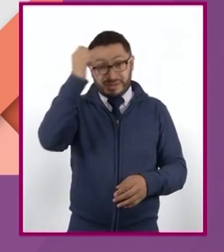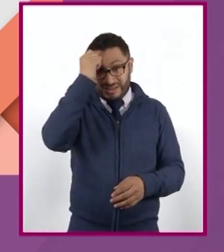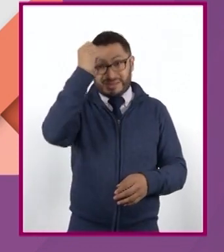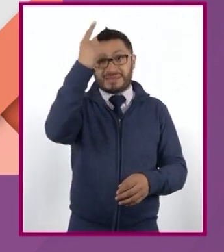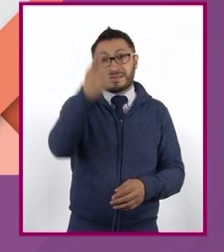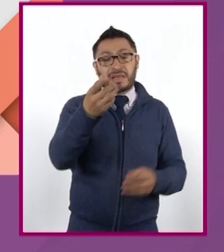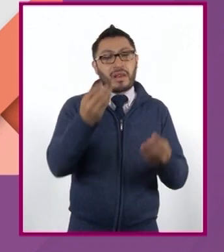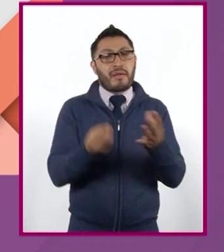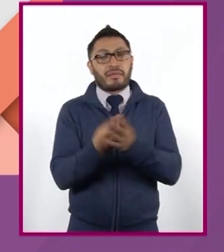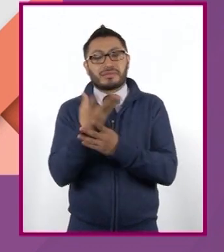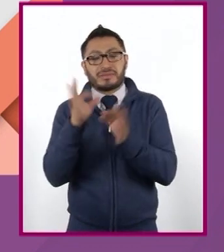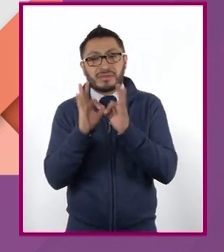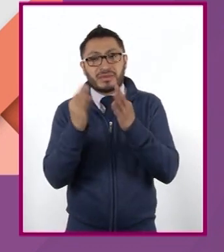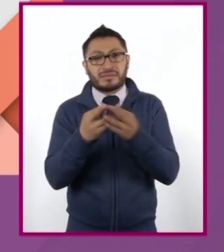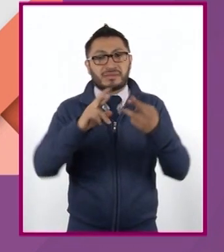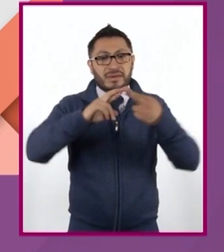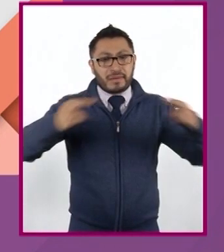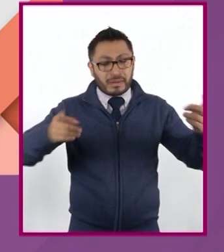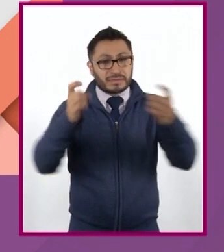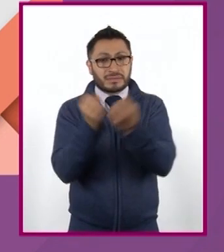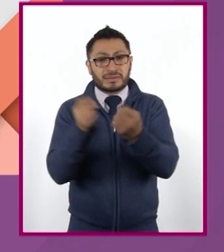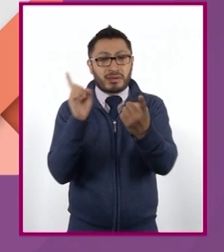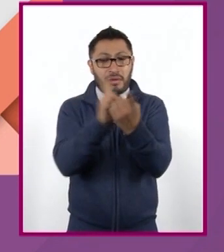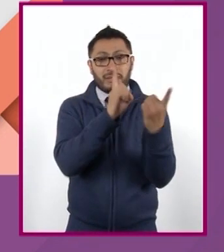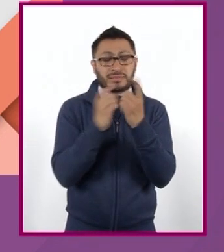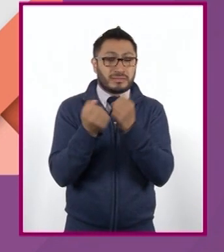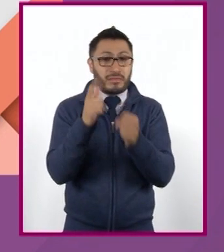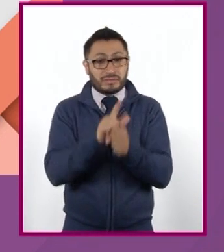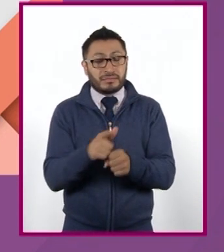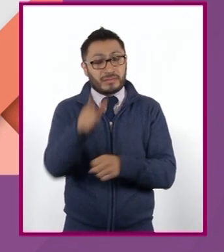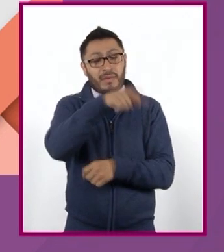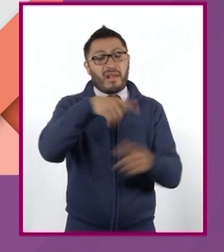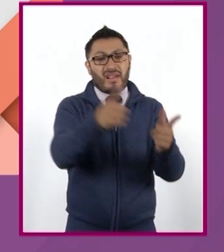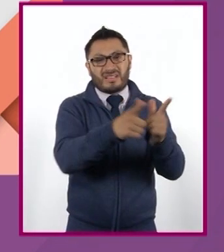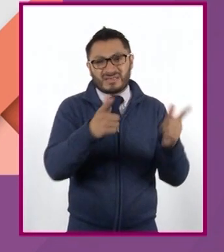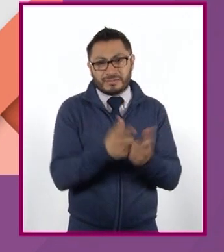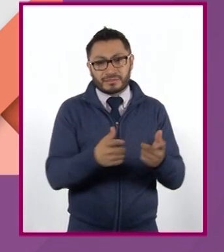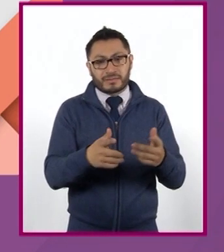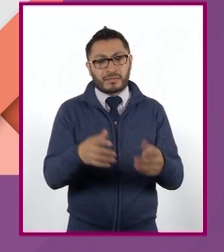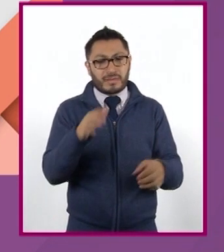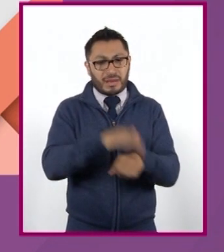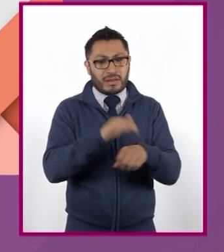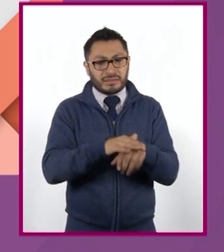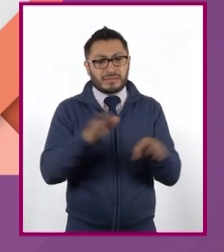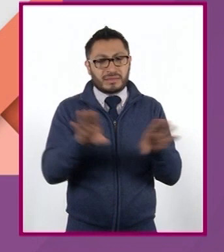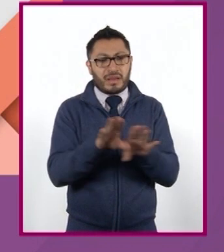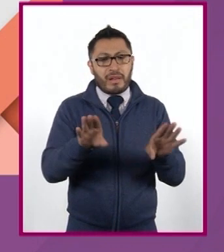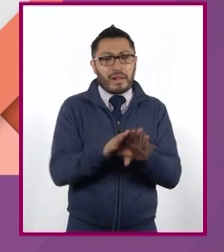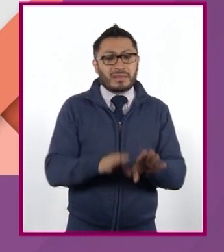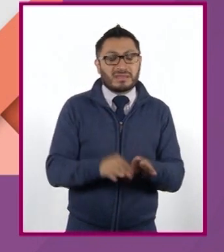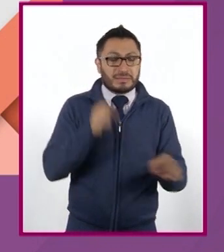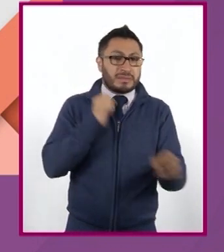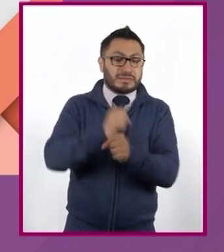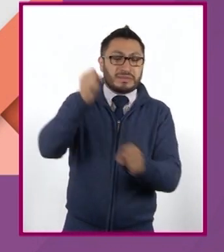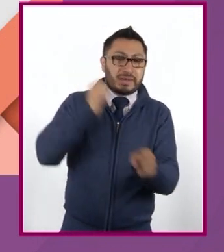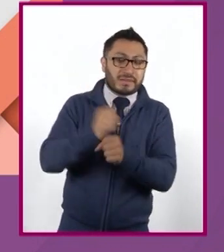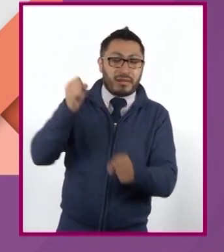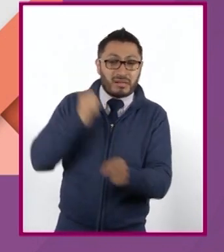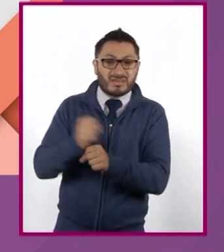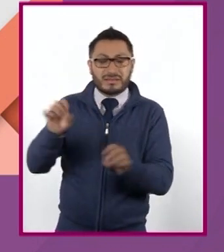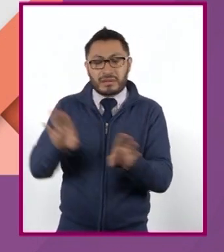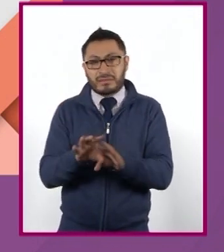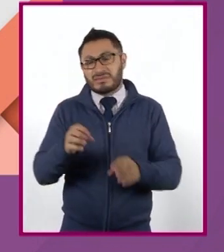nuevas formas de lazos sociales. La pandilla es la forma violenta de expresión de este